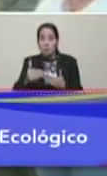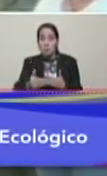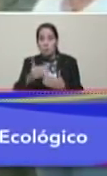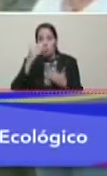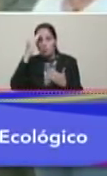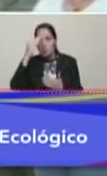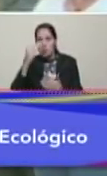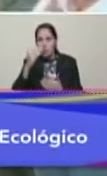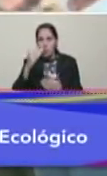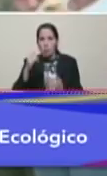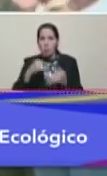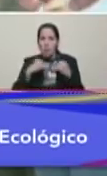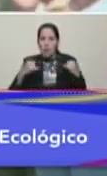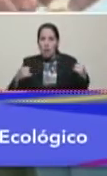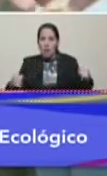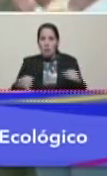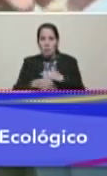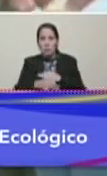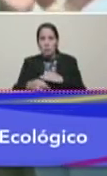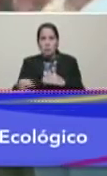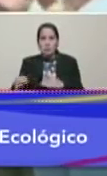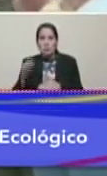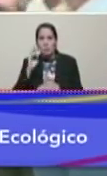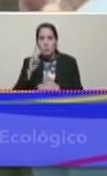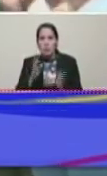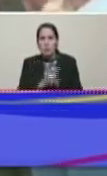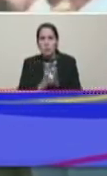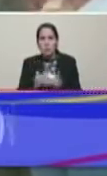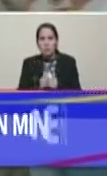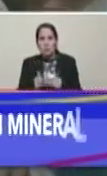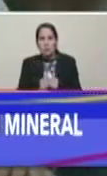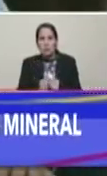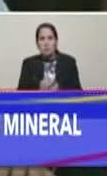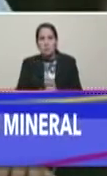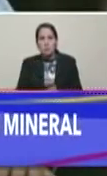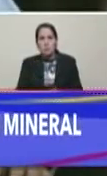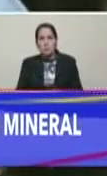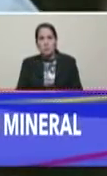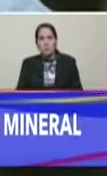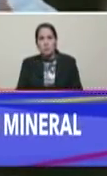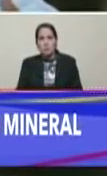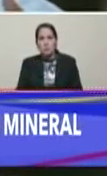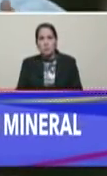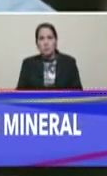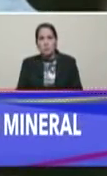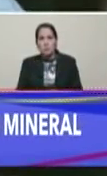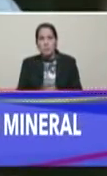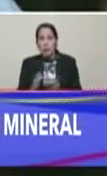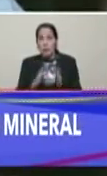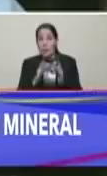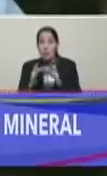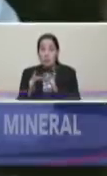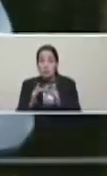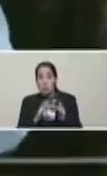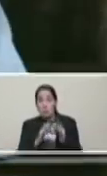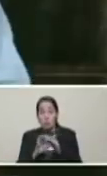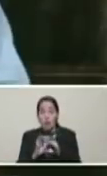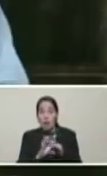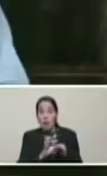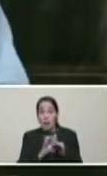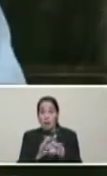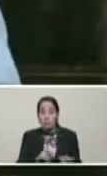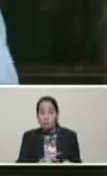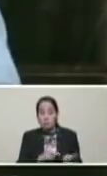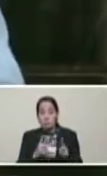saludo presidente del alambre del municipio bruzual estado anzoátegui bueno articular alianzas productivas